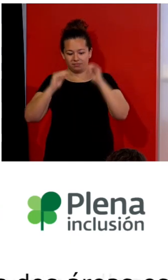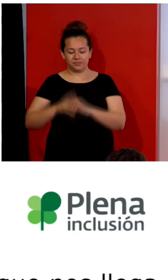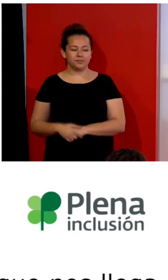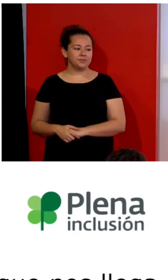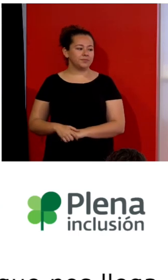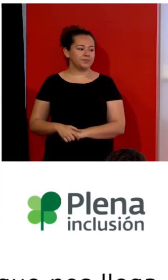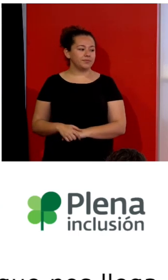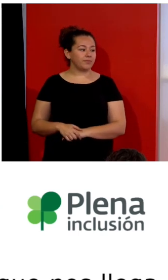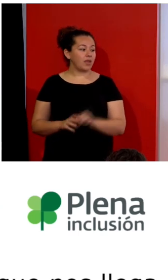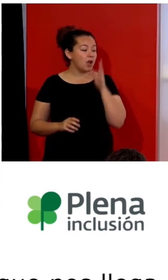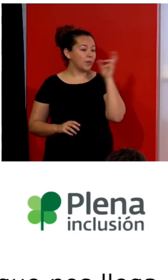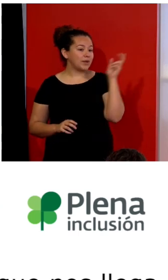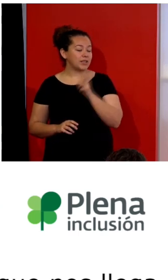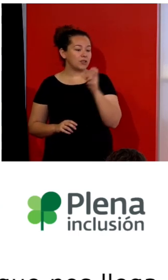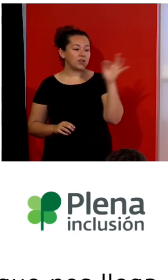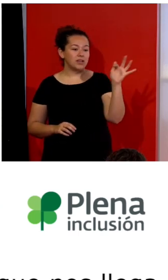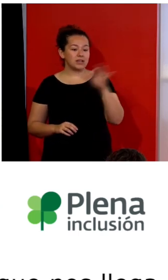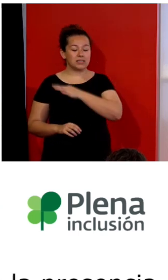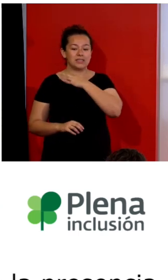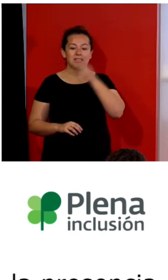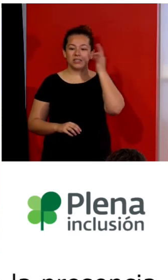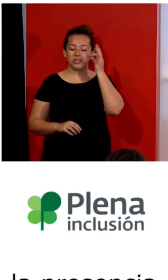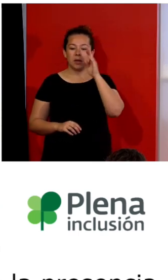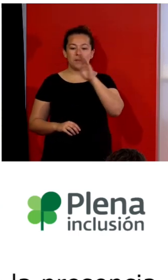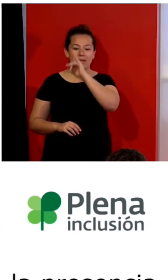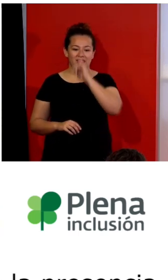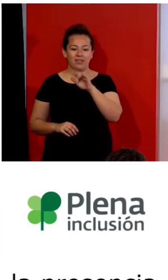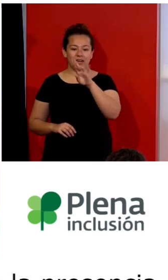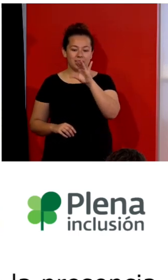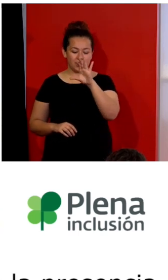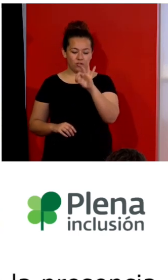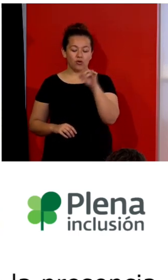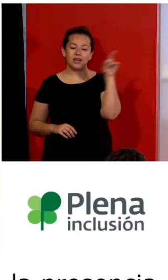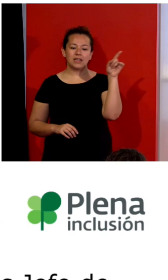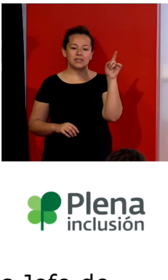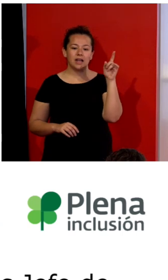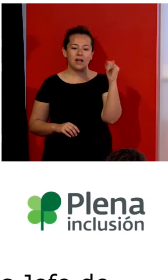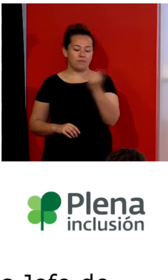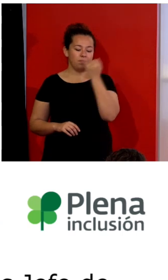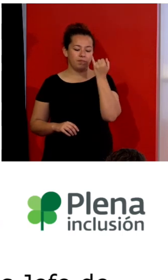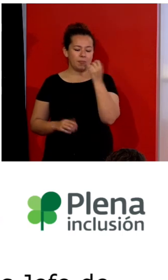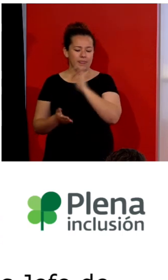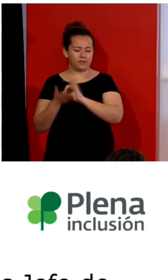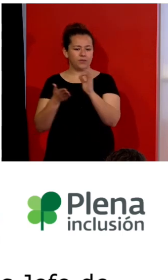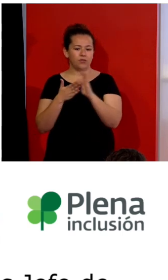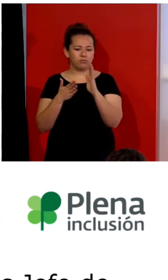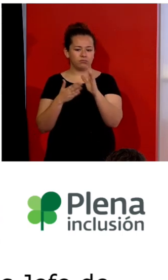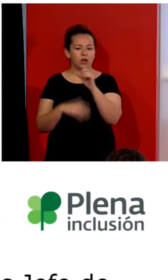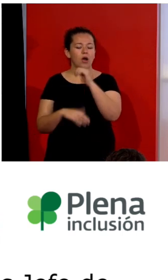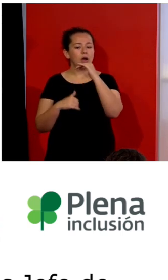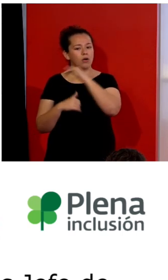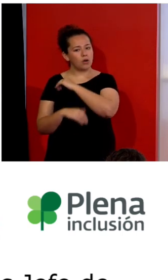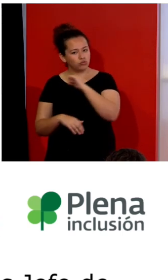Contamos con la presencia de la señora Reyes Pérez Rico, ella es jefe de Servicio de Autonomía Personal y Atención a las Personas